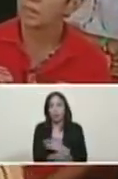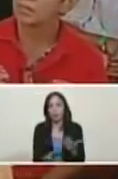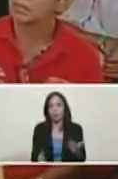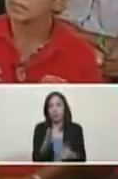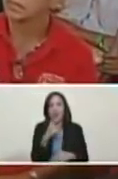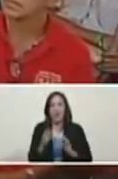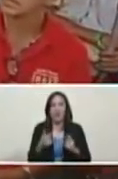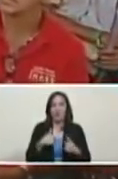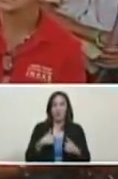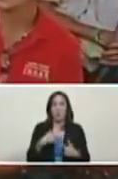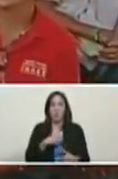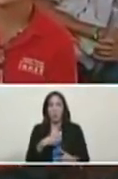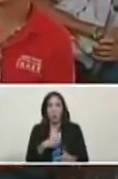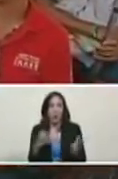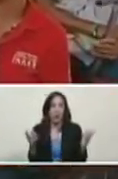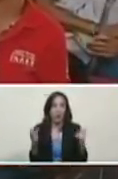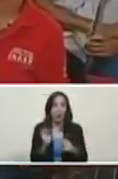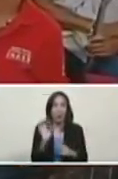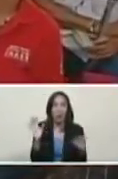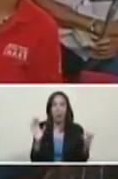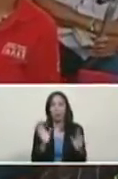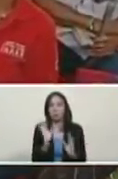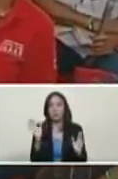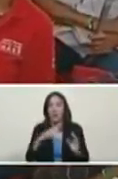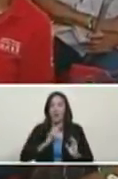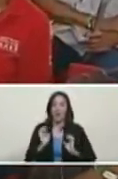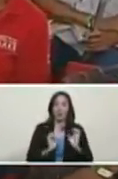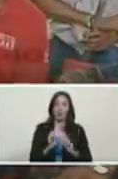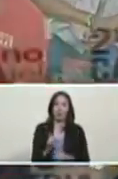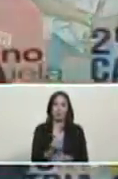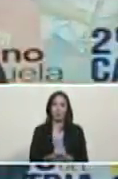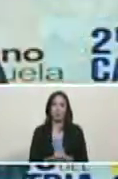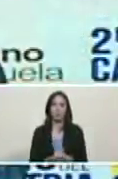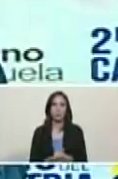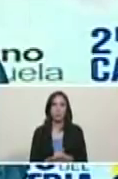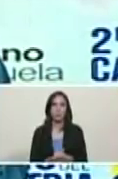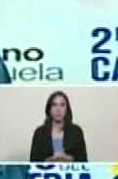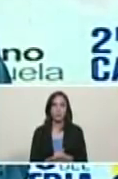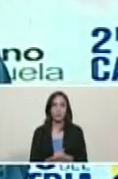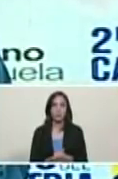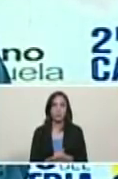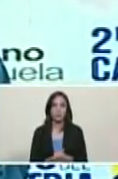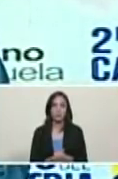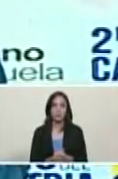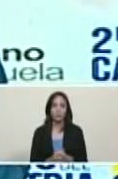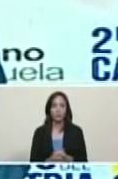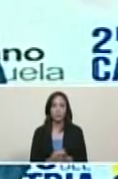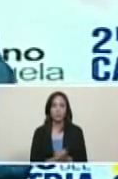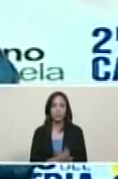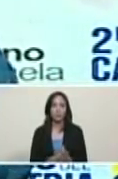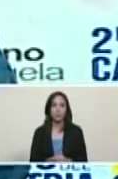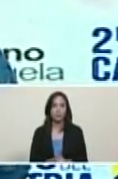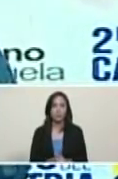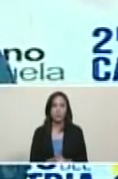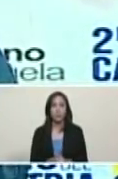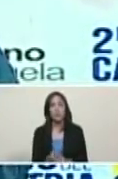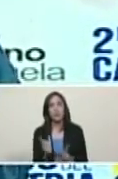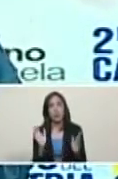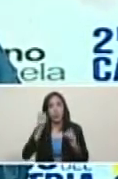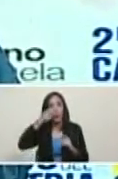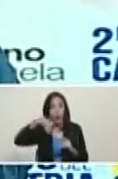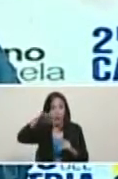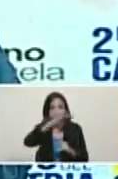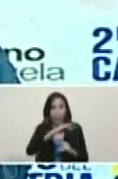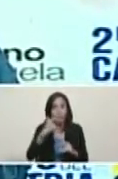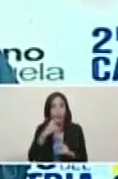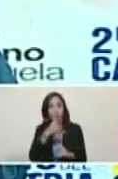excusa. No tienen excusa. ¿Eh? Y es bueno que el pueblo